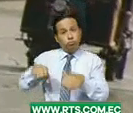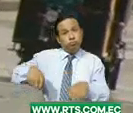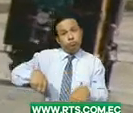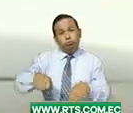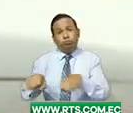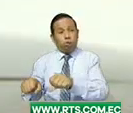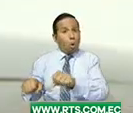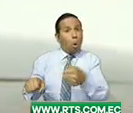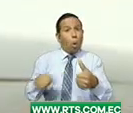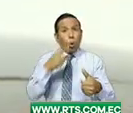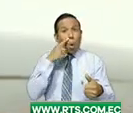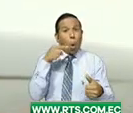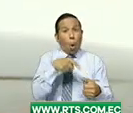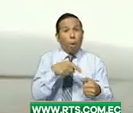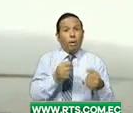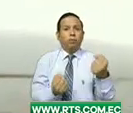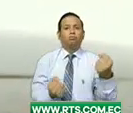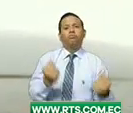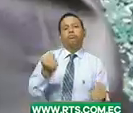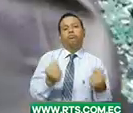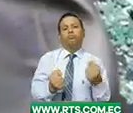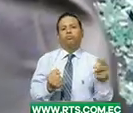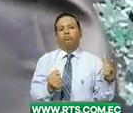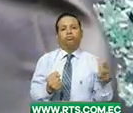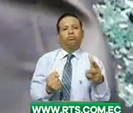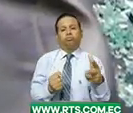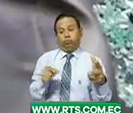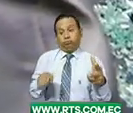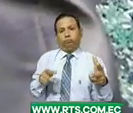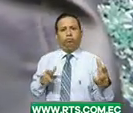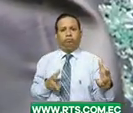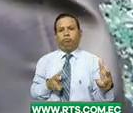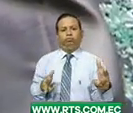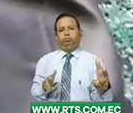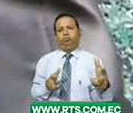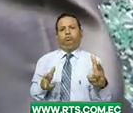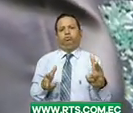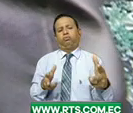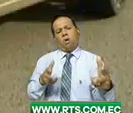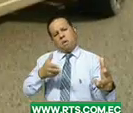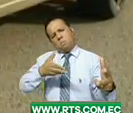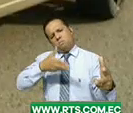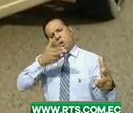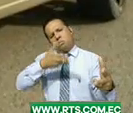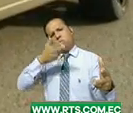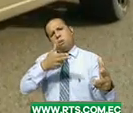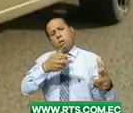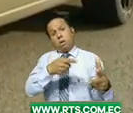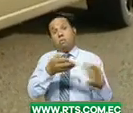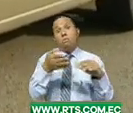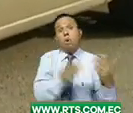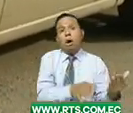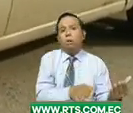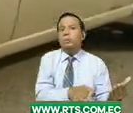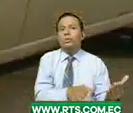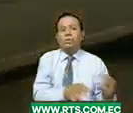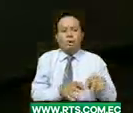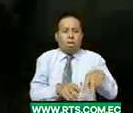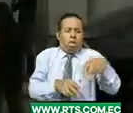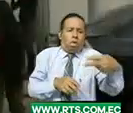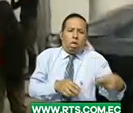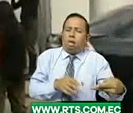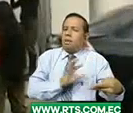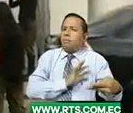acabar con la vida del conductor de este vehículo. Sin embargo, los sospechosos no pudieron cumplir con el objetivo, pues la víctima fue